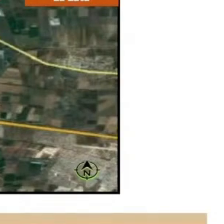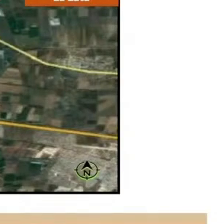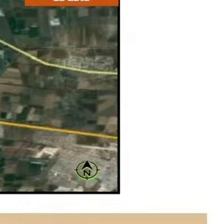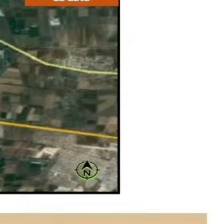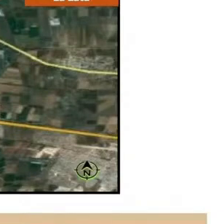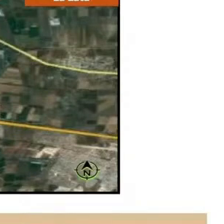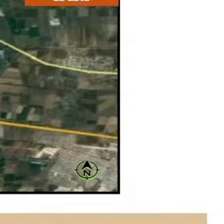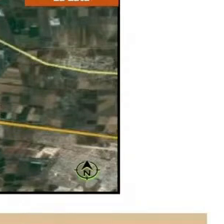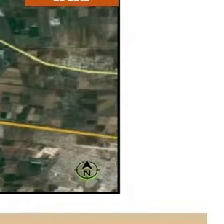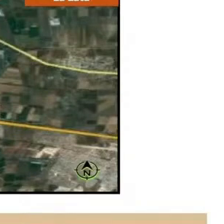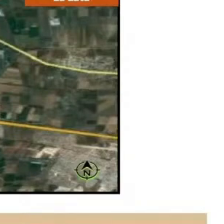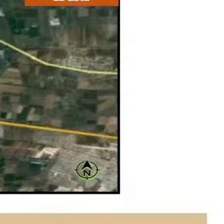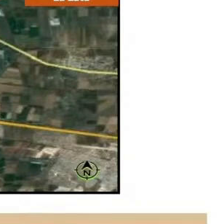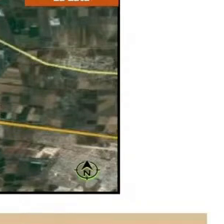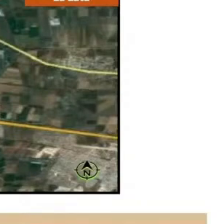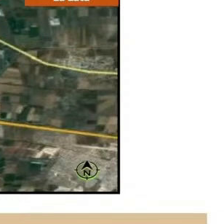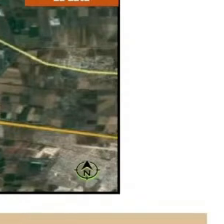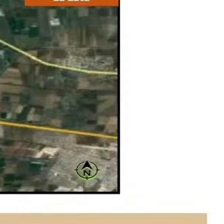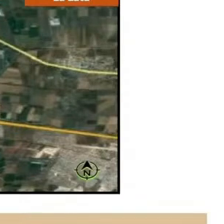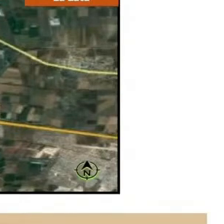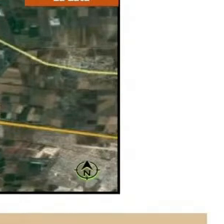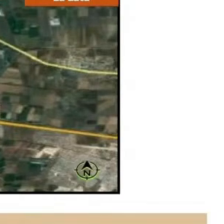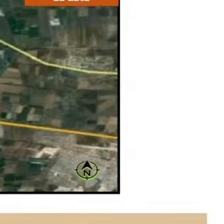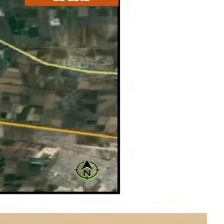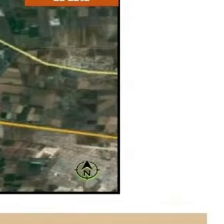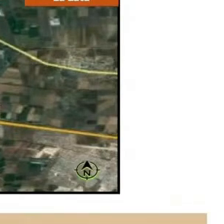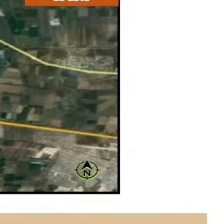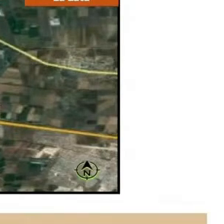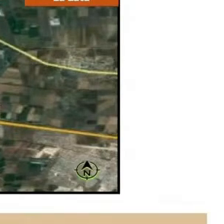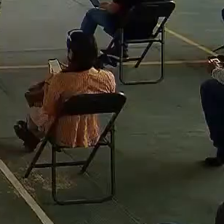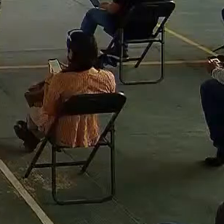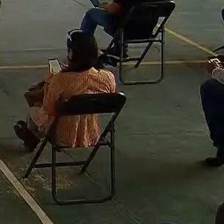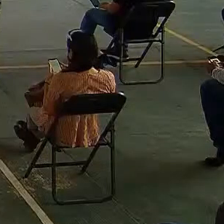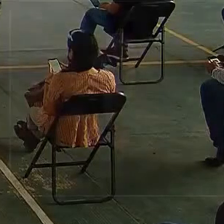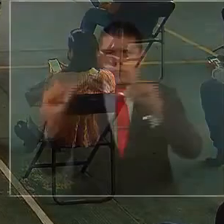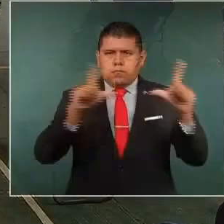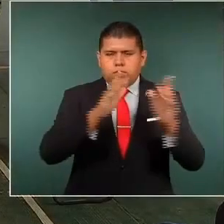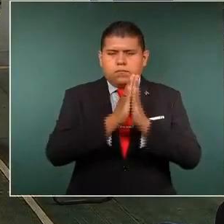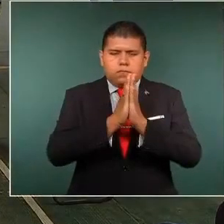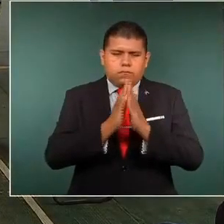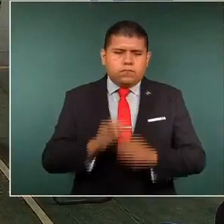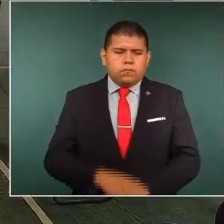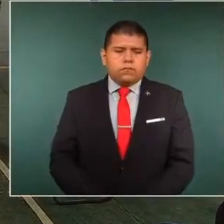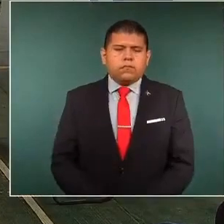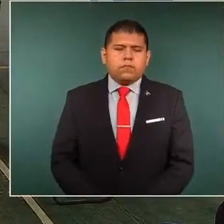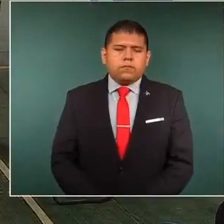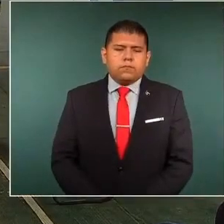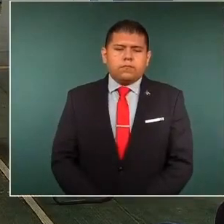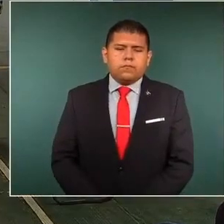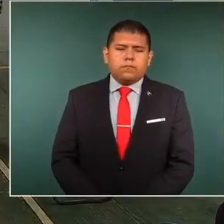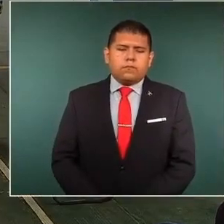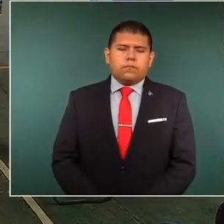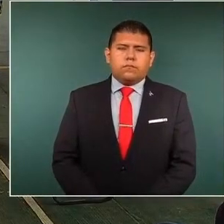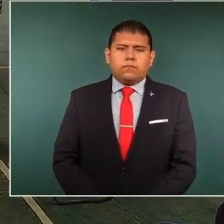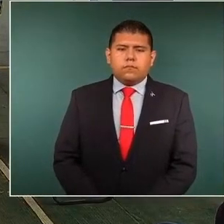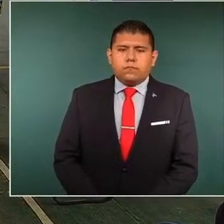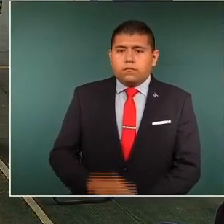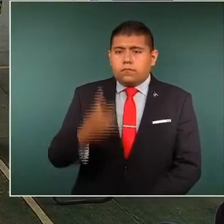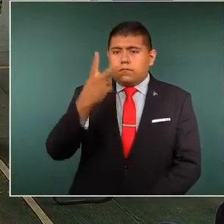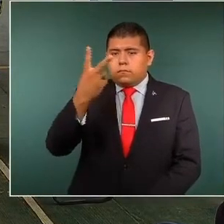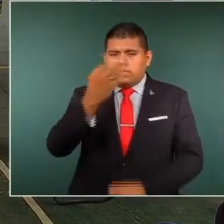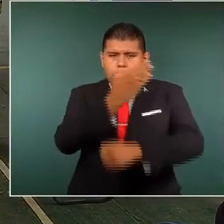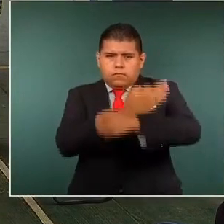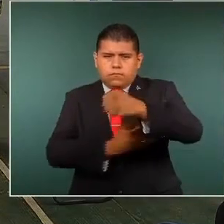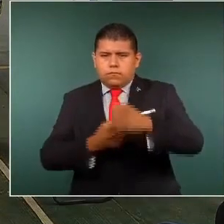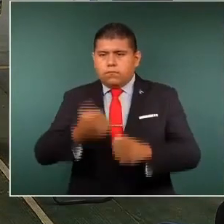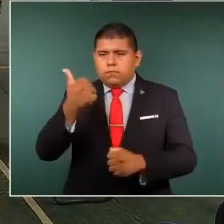por los indicios que estábamos obteniendo. La siguiente, por favor. A las 14 horas del día 1